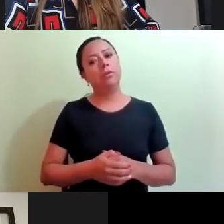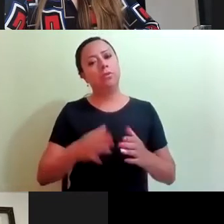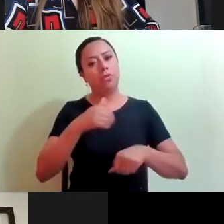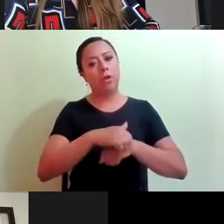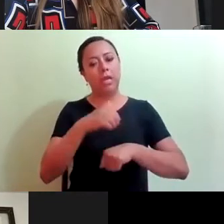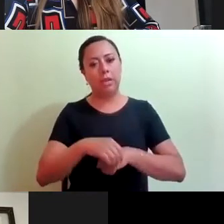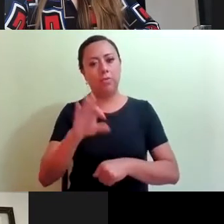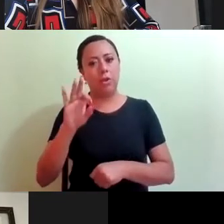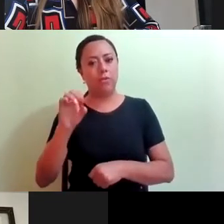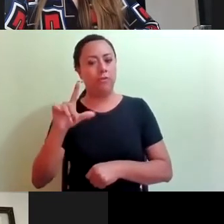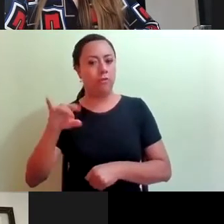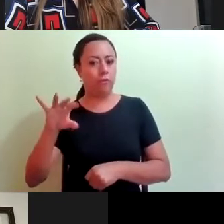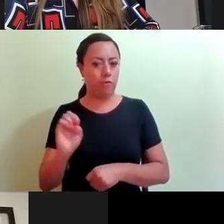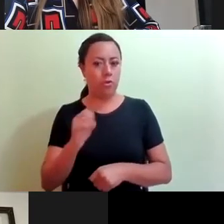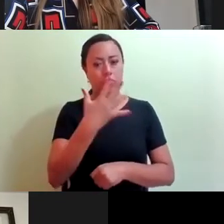folio